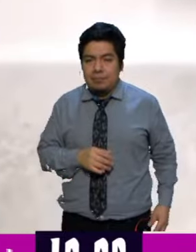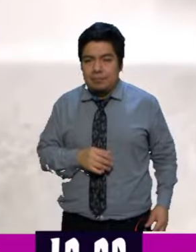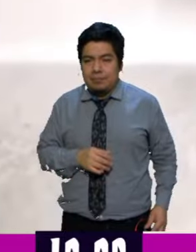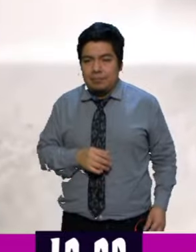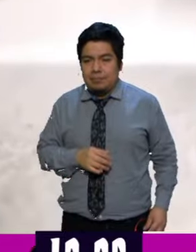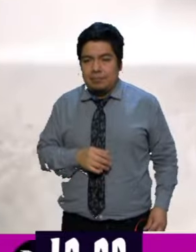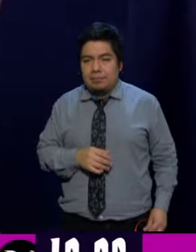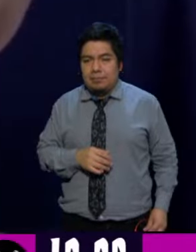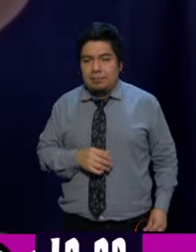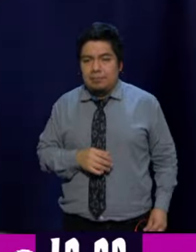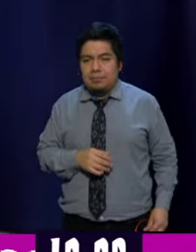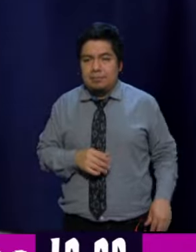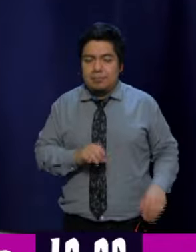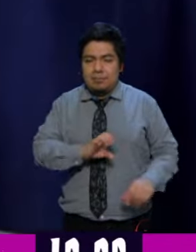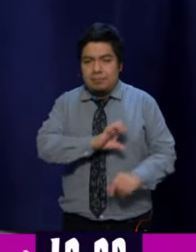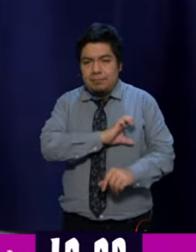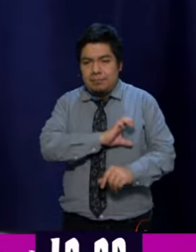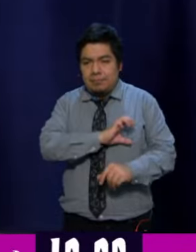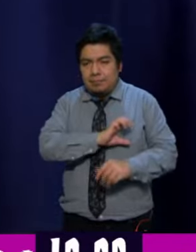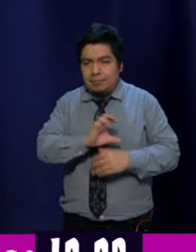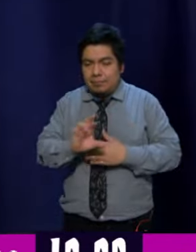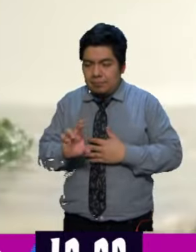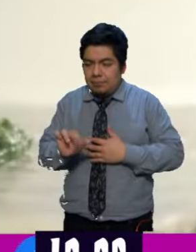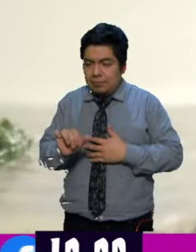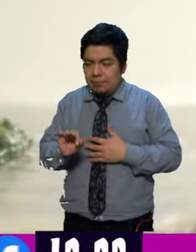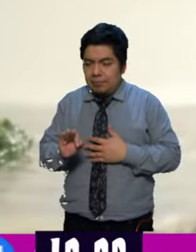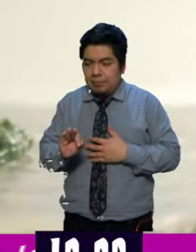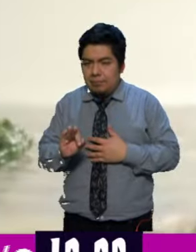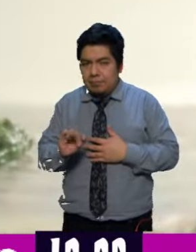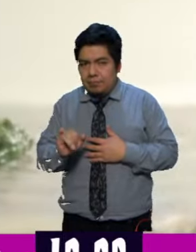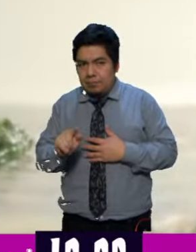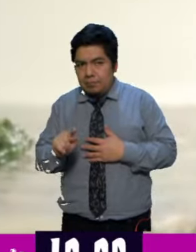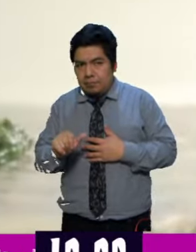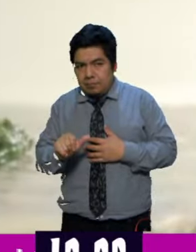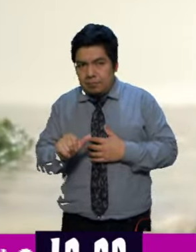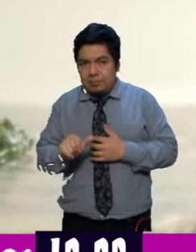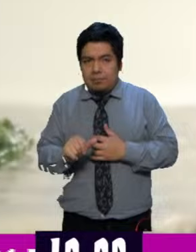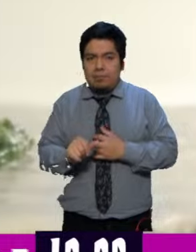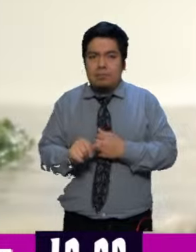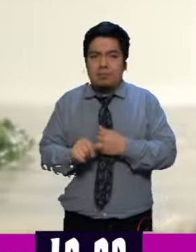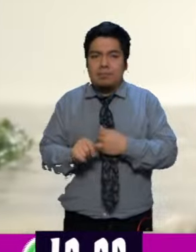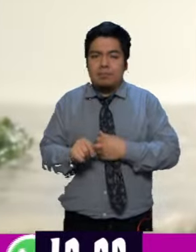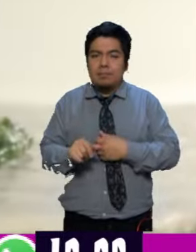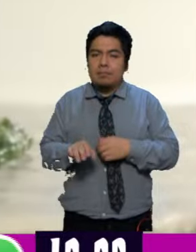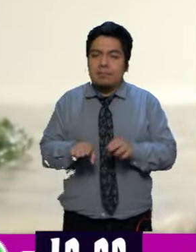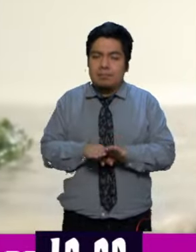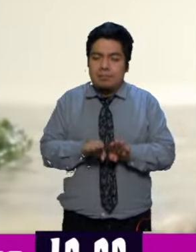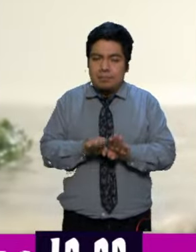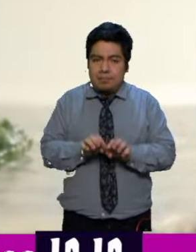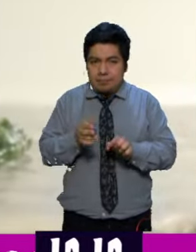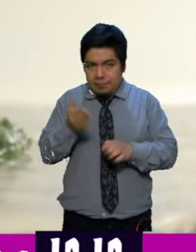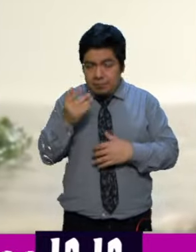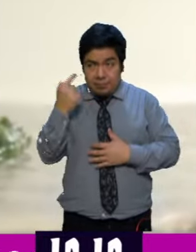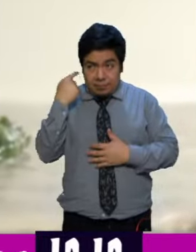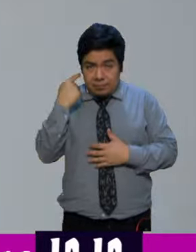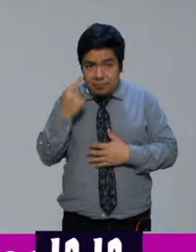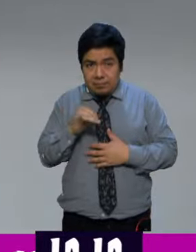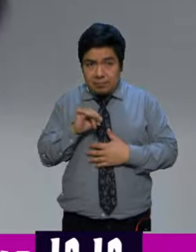Ahí estamos. ¿Dónde anda Rafita? Rafita. Se frició ahí la máquina, pero bueno, ya estás ahí. Pero te oímos. Venga, ¿nos escuchas,